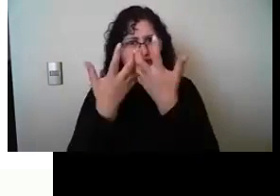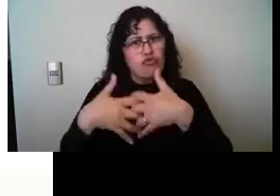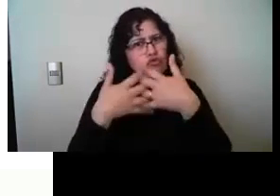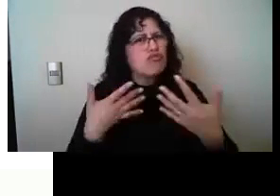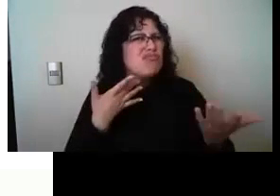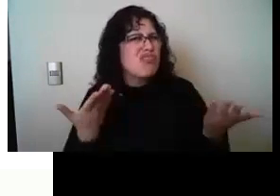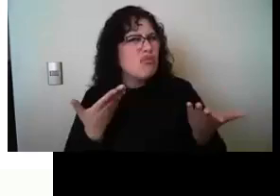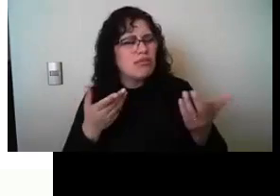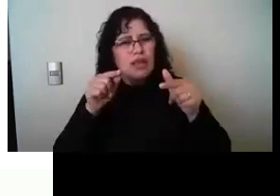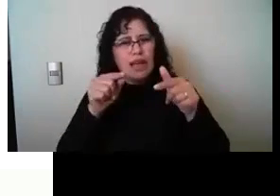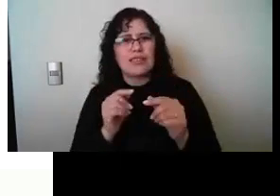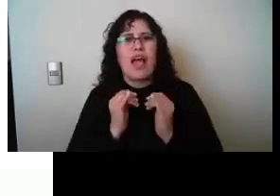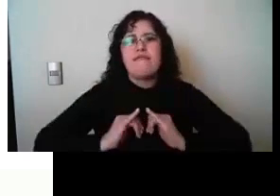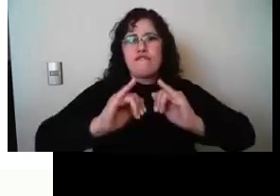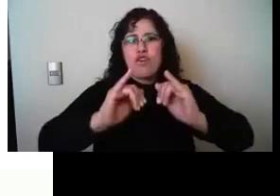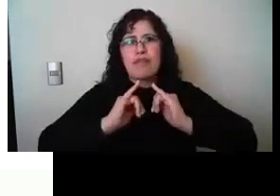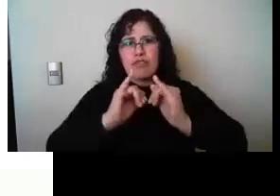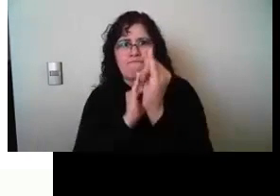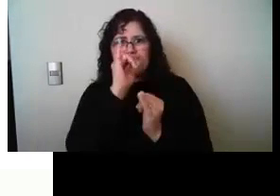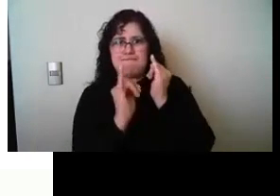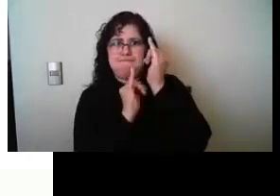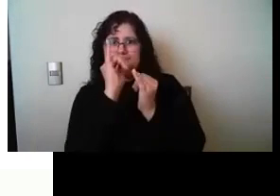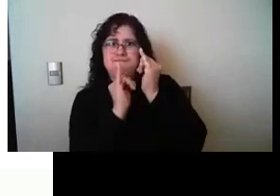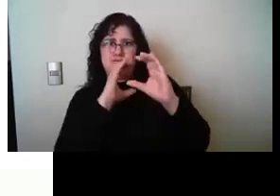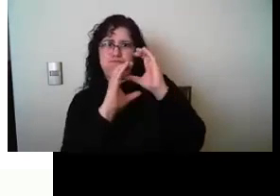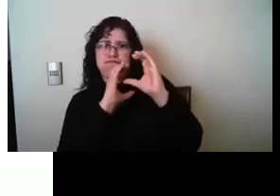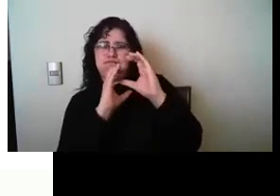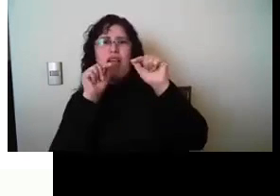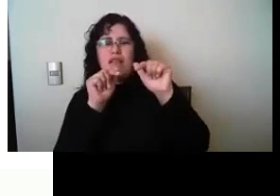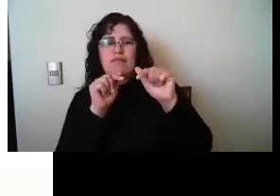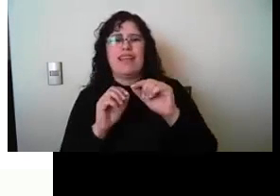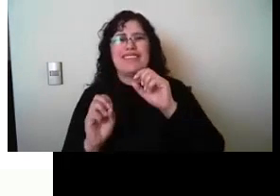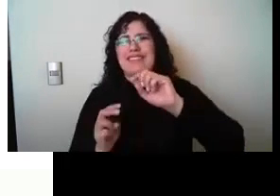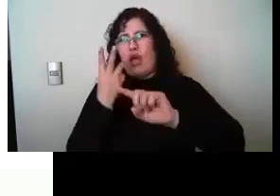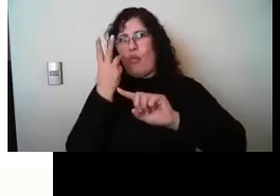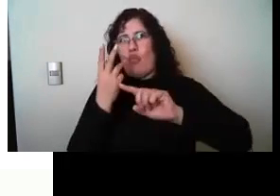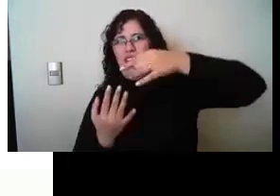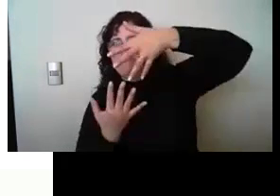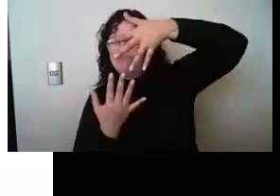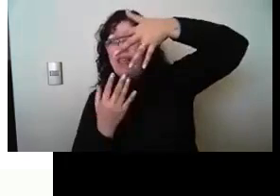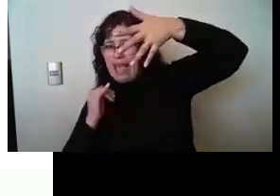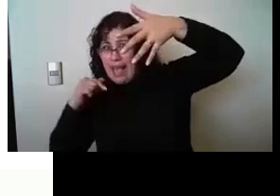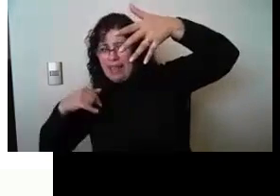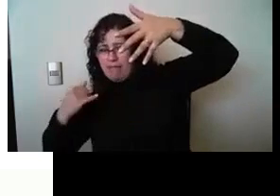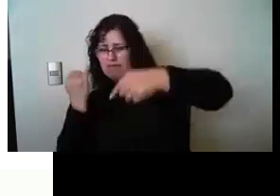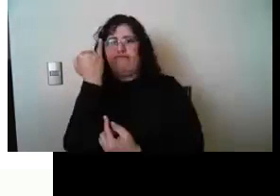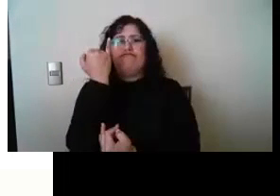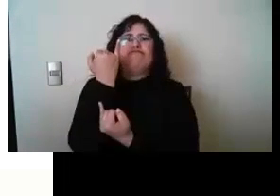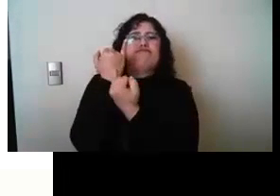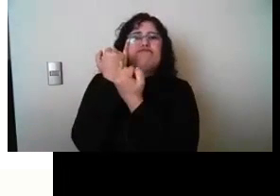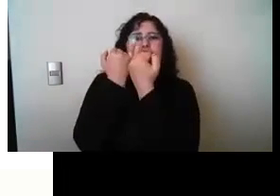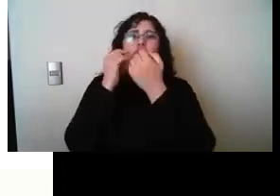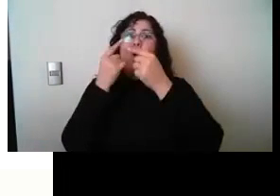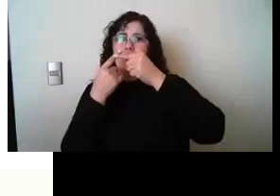de comunicar información, ¿cierto?, con las segundas neuronas. En este caso, tenemos una vía que está